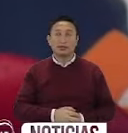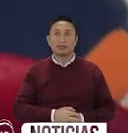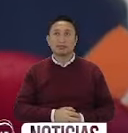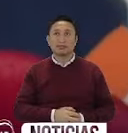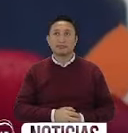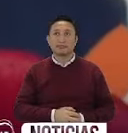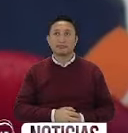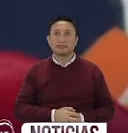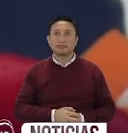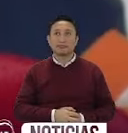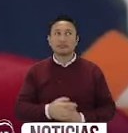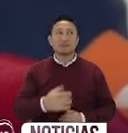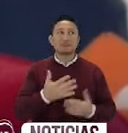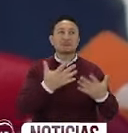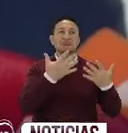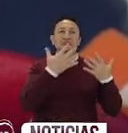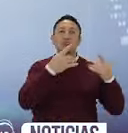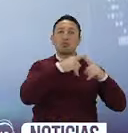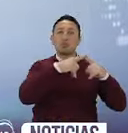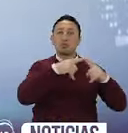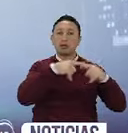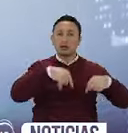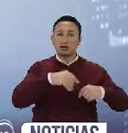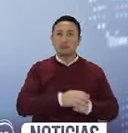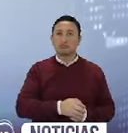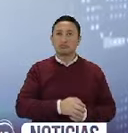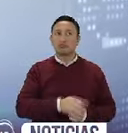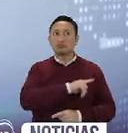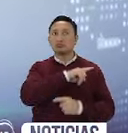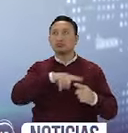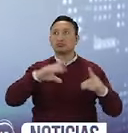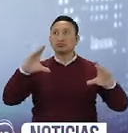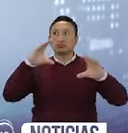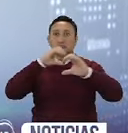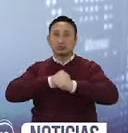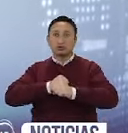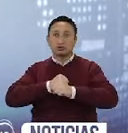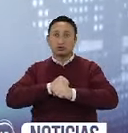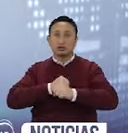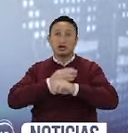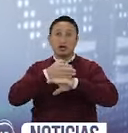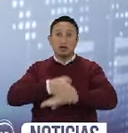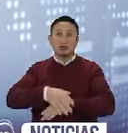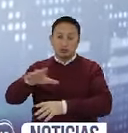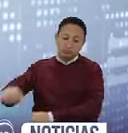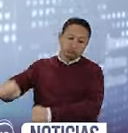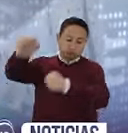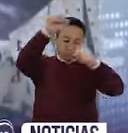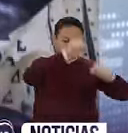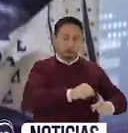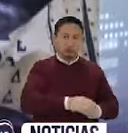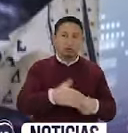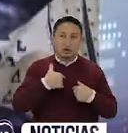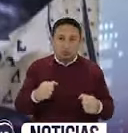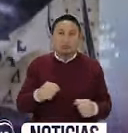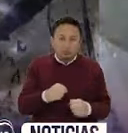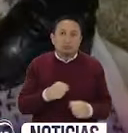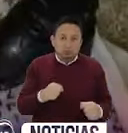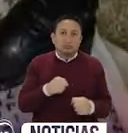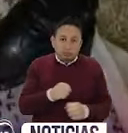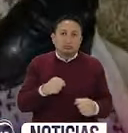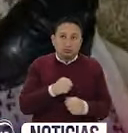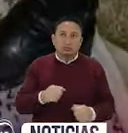hora que le indiqué, tipo 10:30 antes de las 11, hasta la noche. Luego me sacaron de ahí porque estaba temblando de frío.